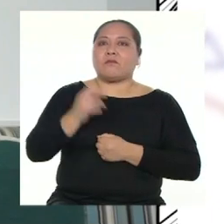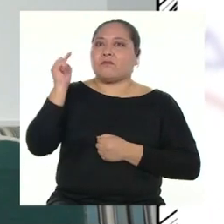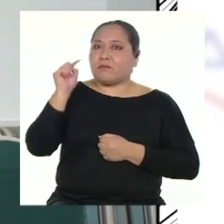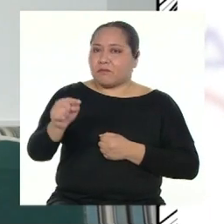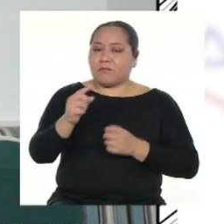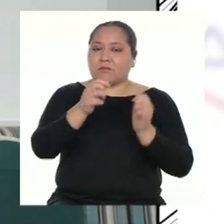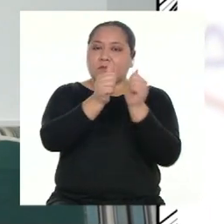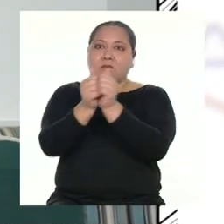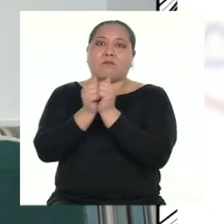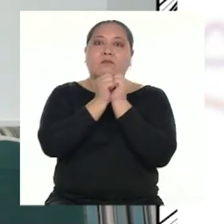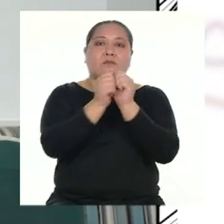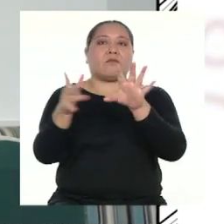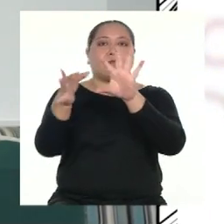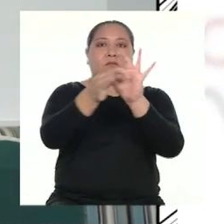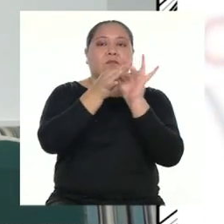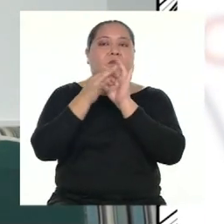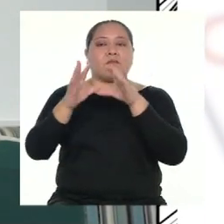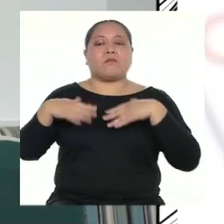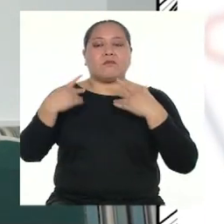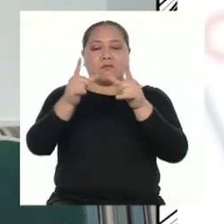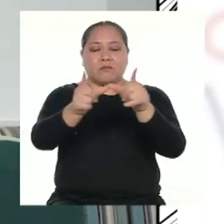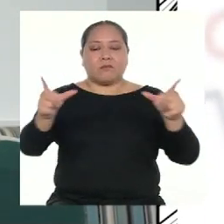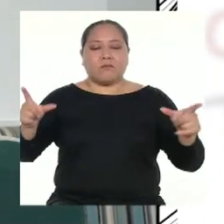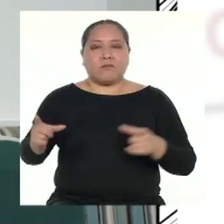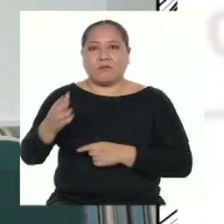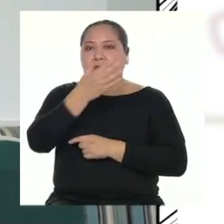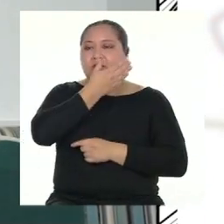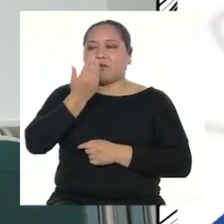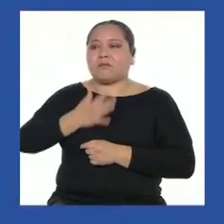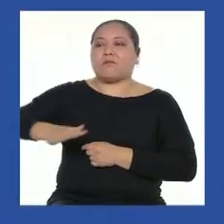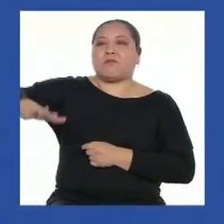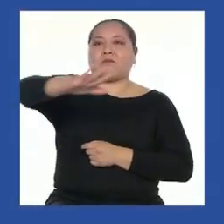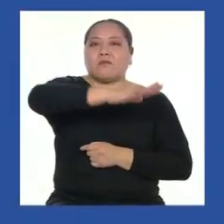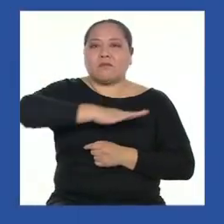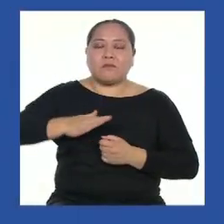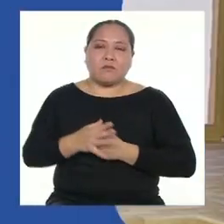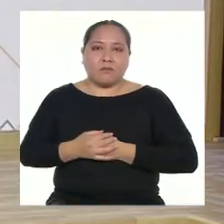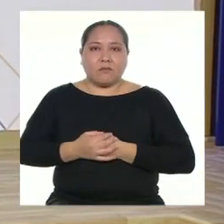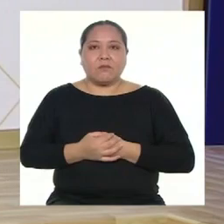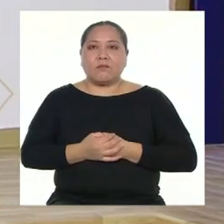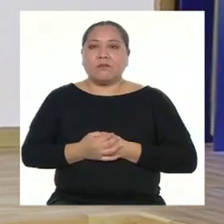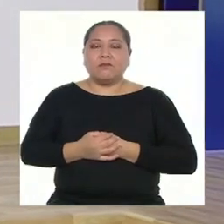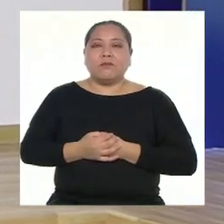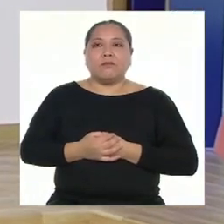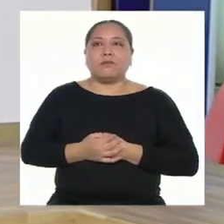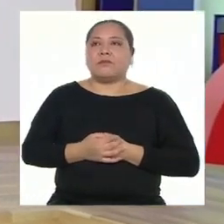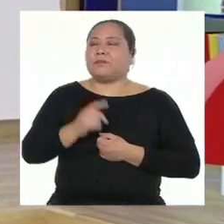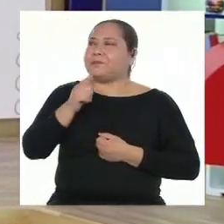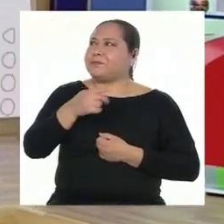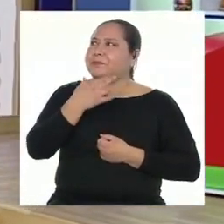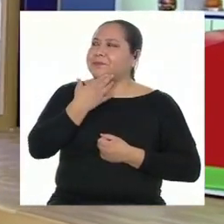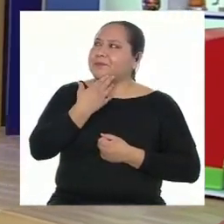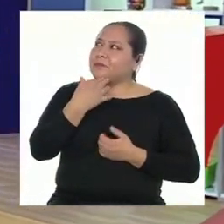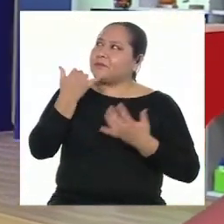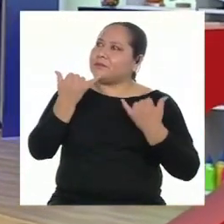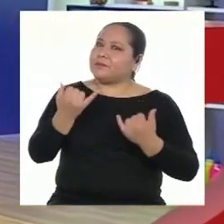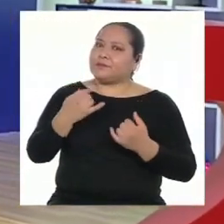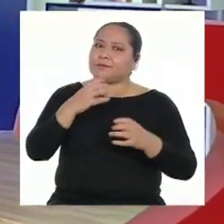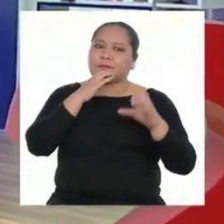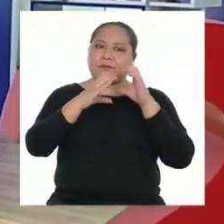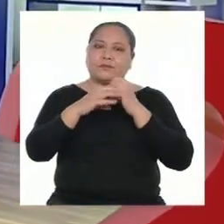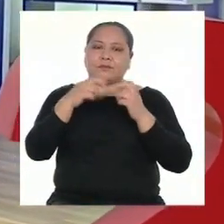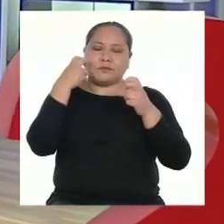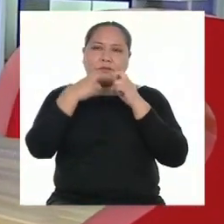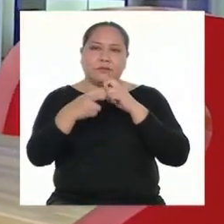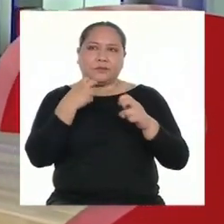así, juntos y unidos, es que podremos tener ciudades mejores para todos y todas. Pero ahora que hemos hablado sobre los problemas y